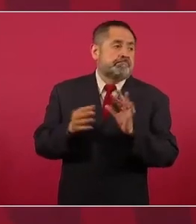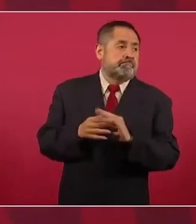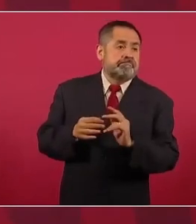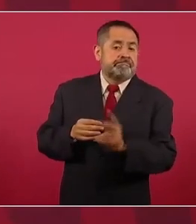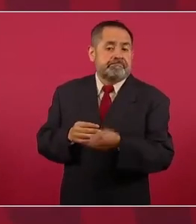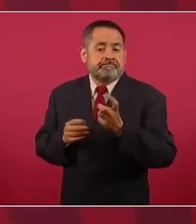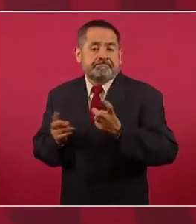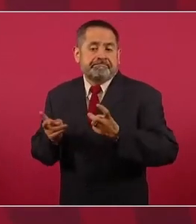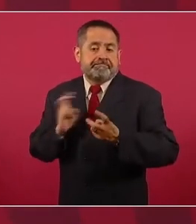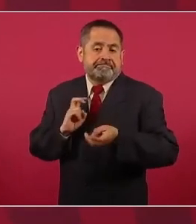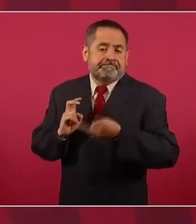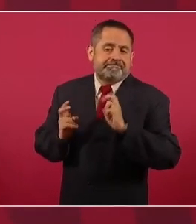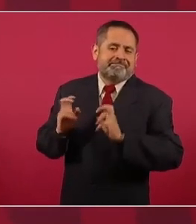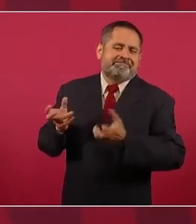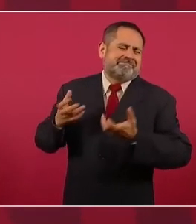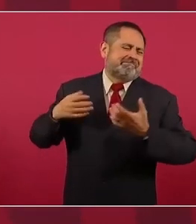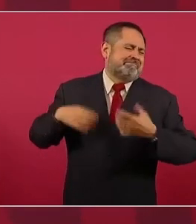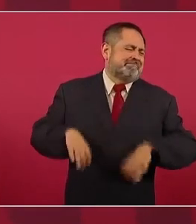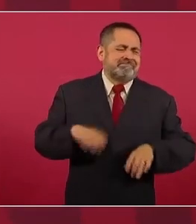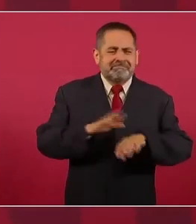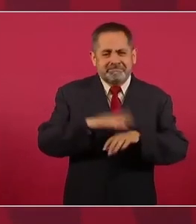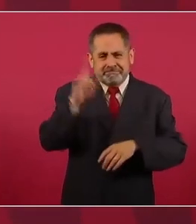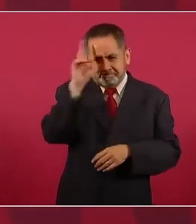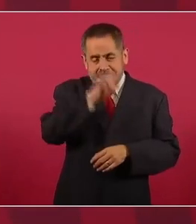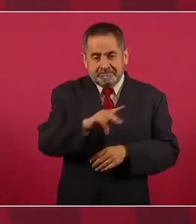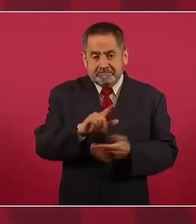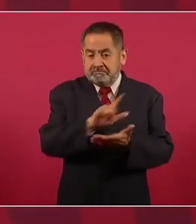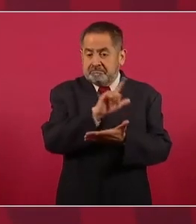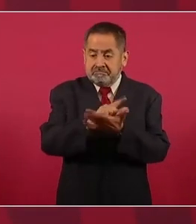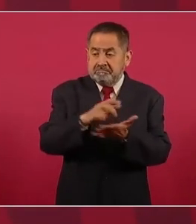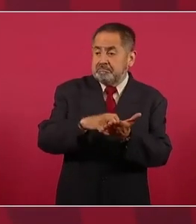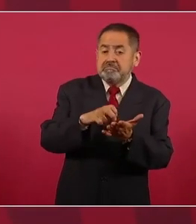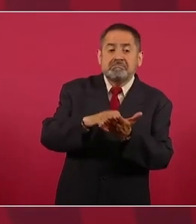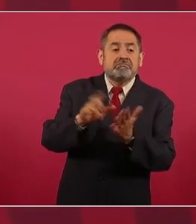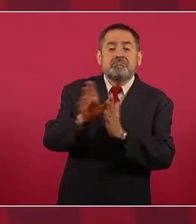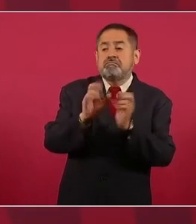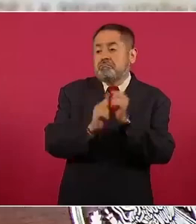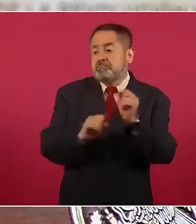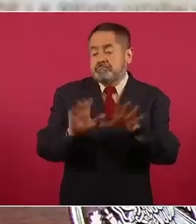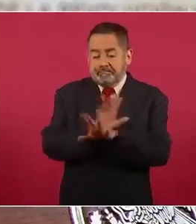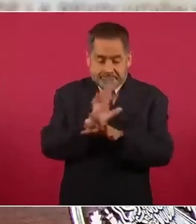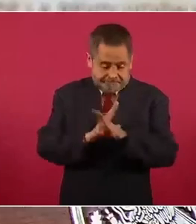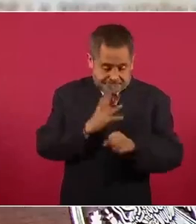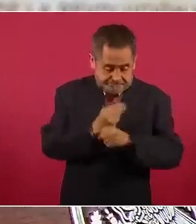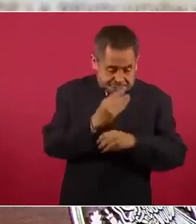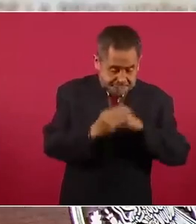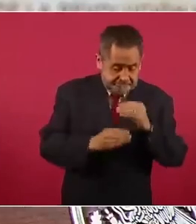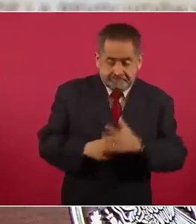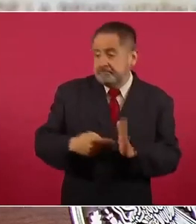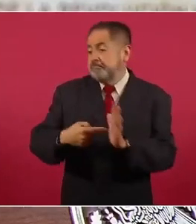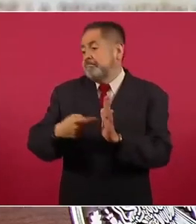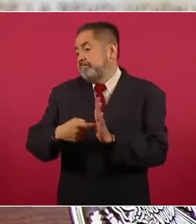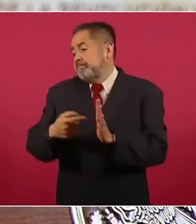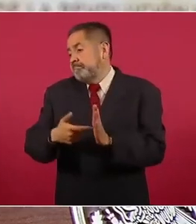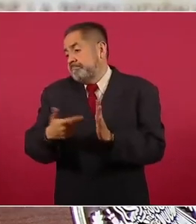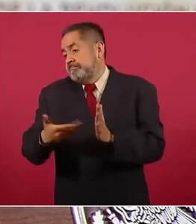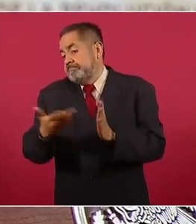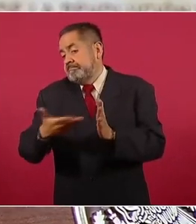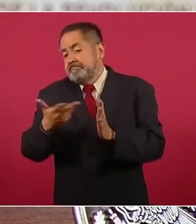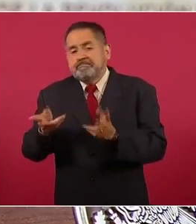legalizando, inclusive con las modificaciones constitucionales, todo el